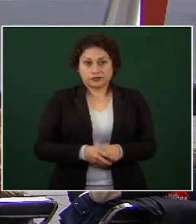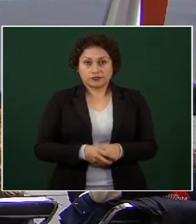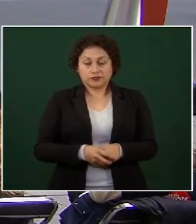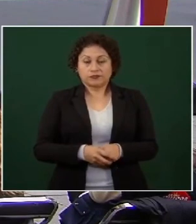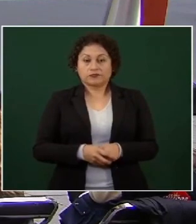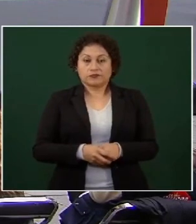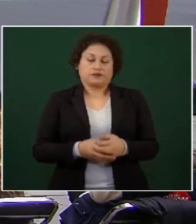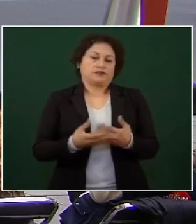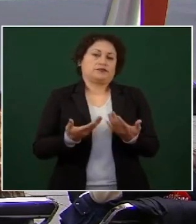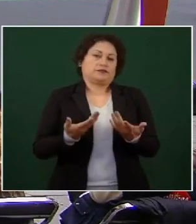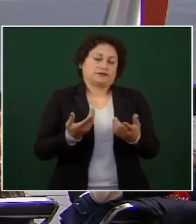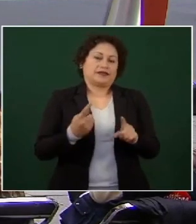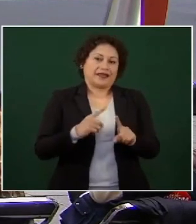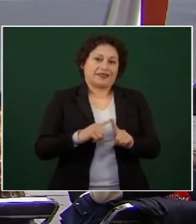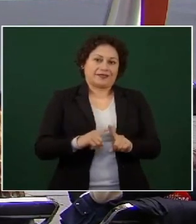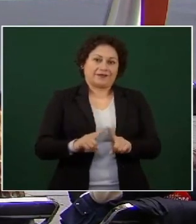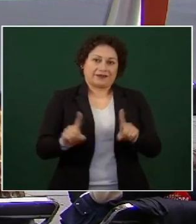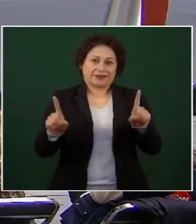584. A diferencia,